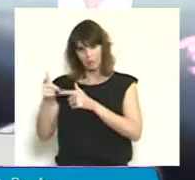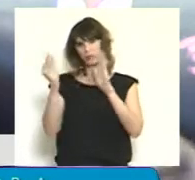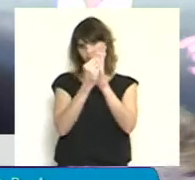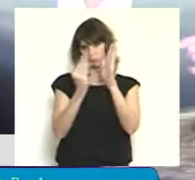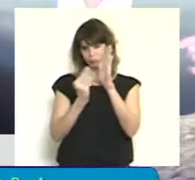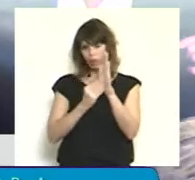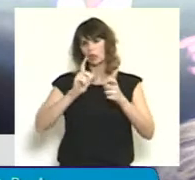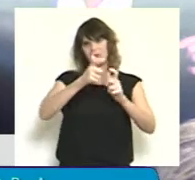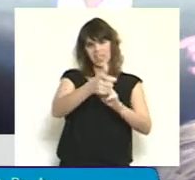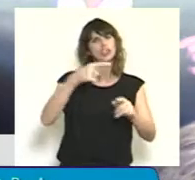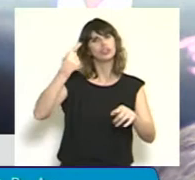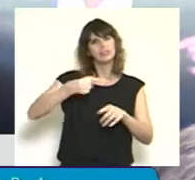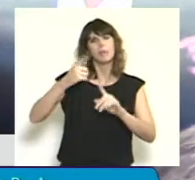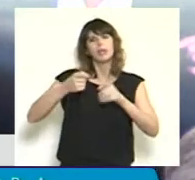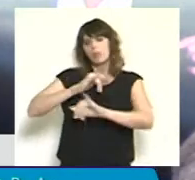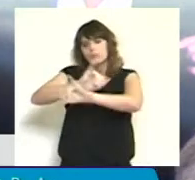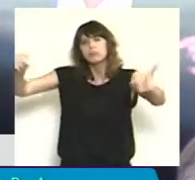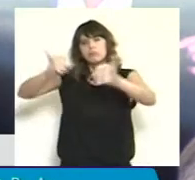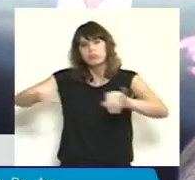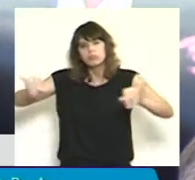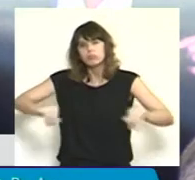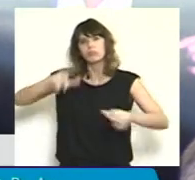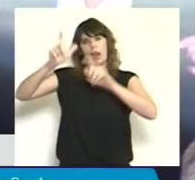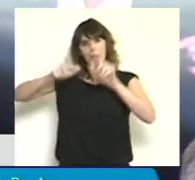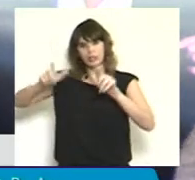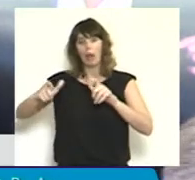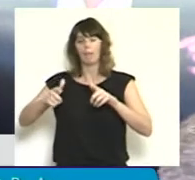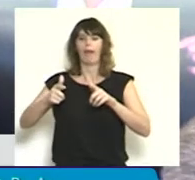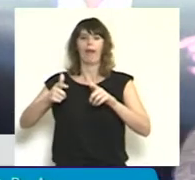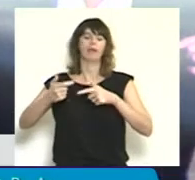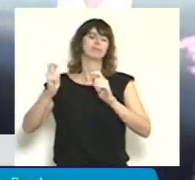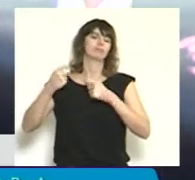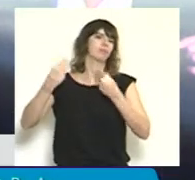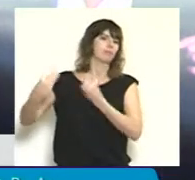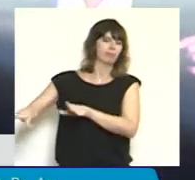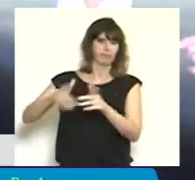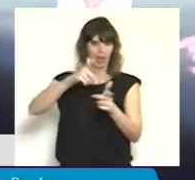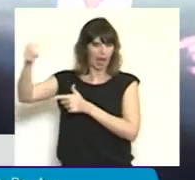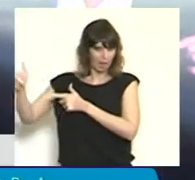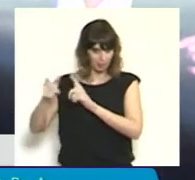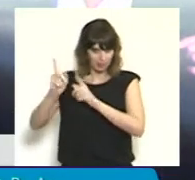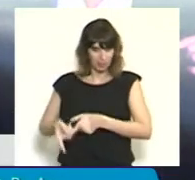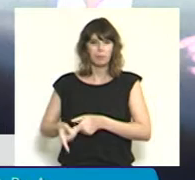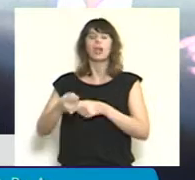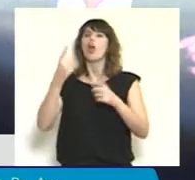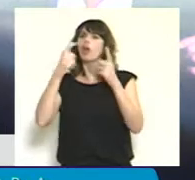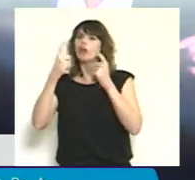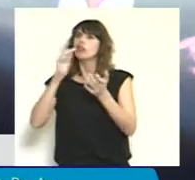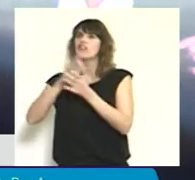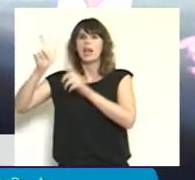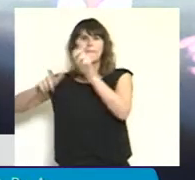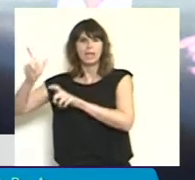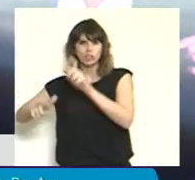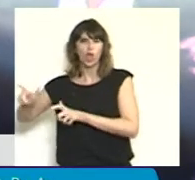de concientización y sensibilización de desarme, establecer sistemas de control ciudadano para las autorizaciones que